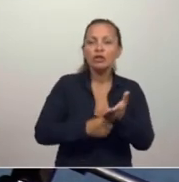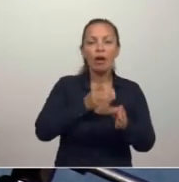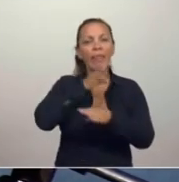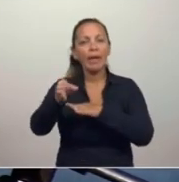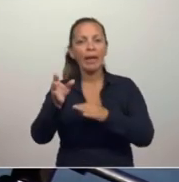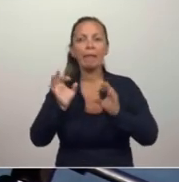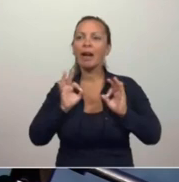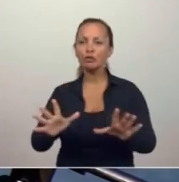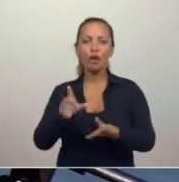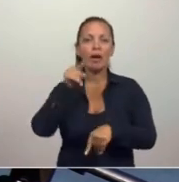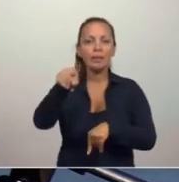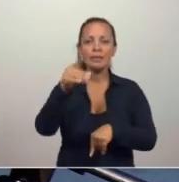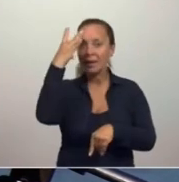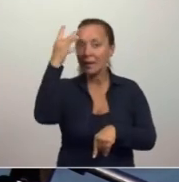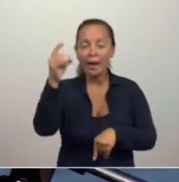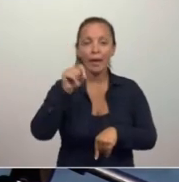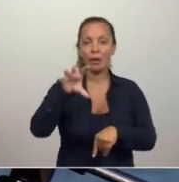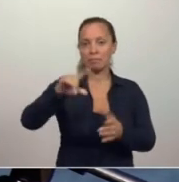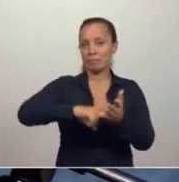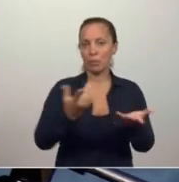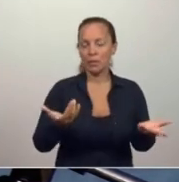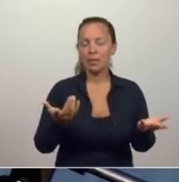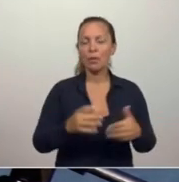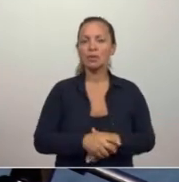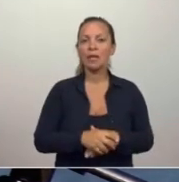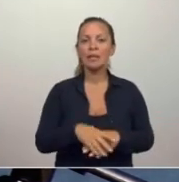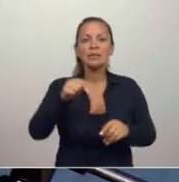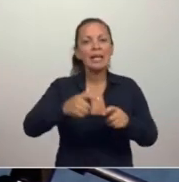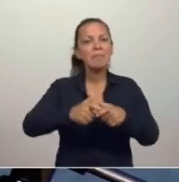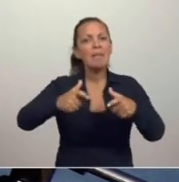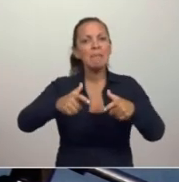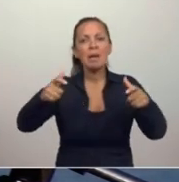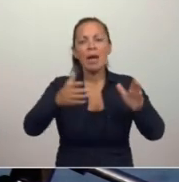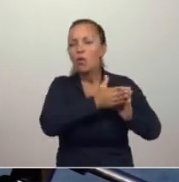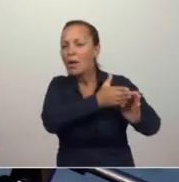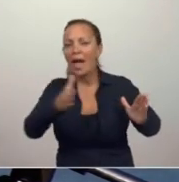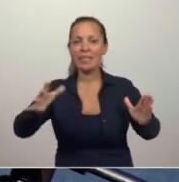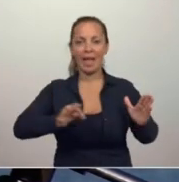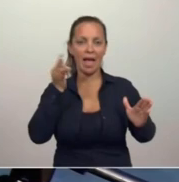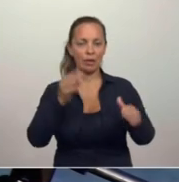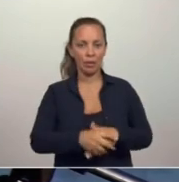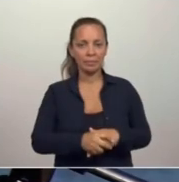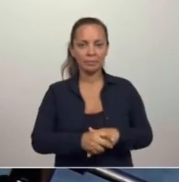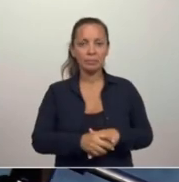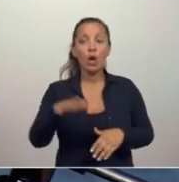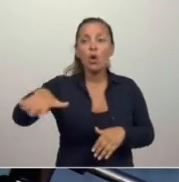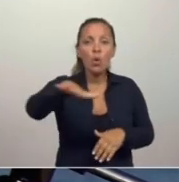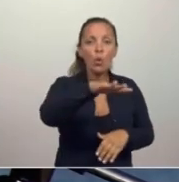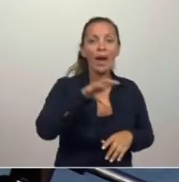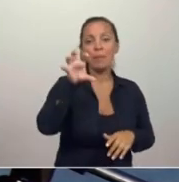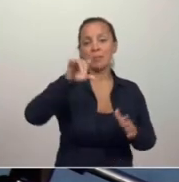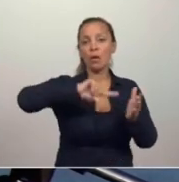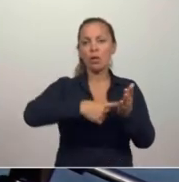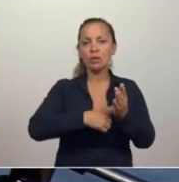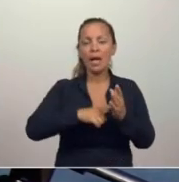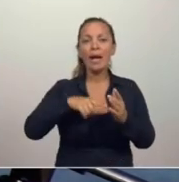record esta temporada imponente como dijimos se extienda durante todo el año los destinos de la provincia de Buenos Aires las